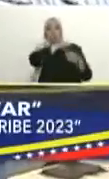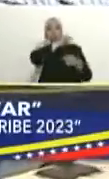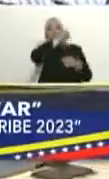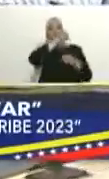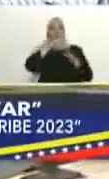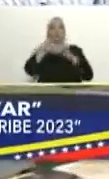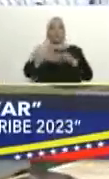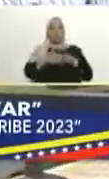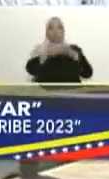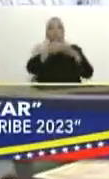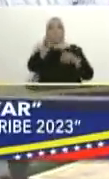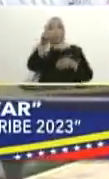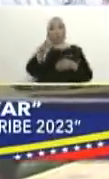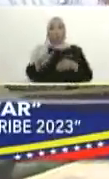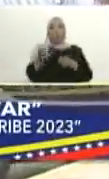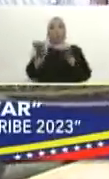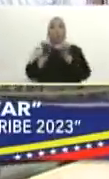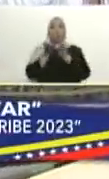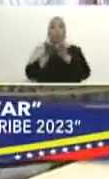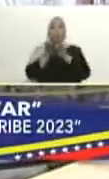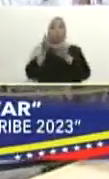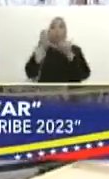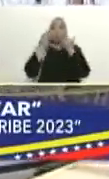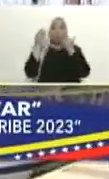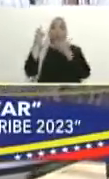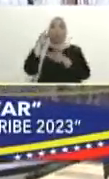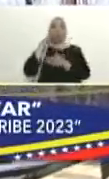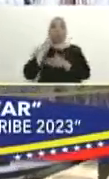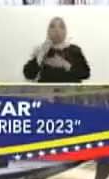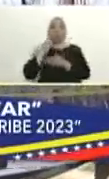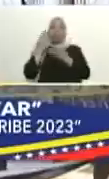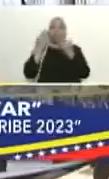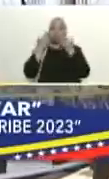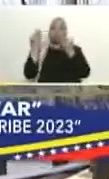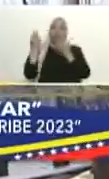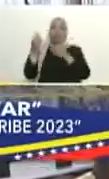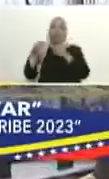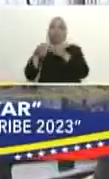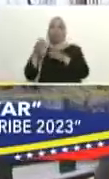Jiménez, comandante del buque escuela Alfa Bravo Simón Bolívar, Bravo Eco 11.